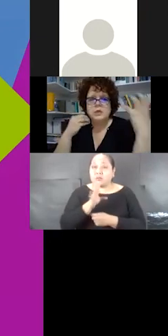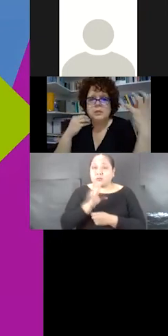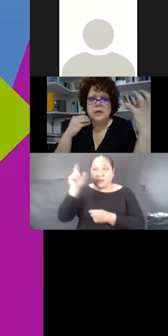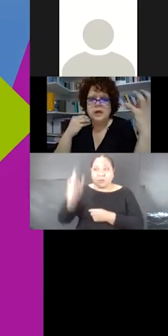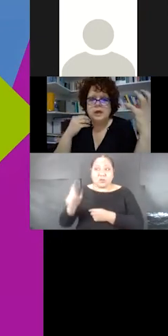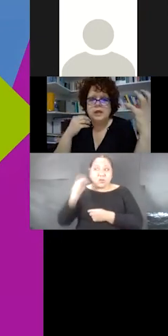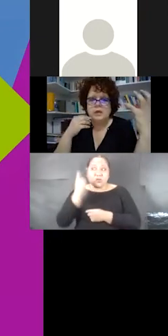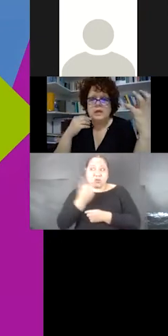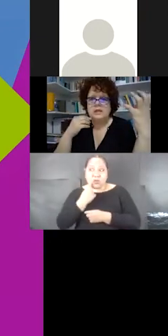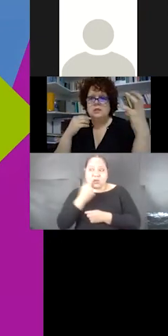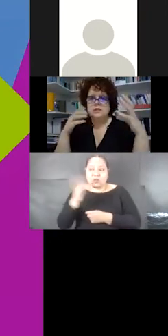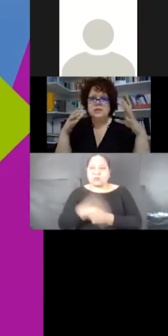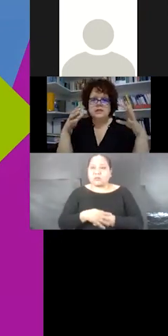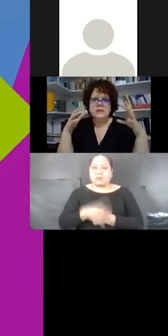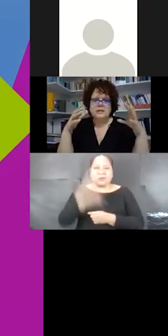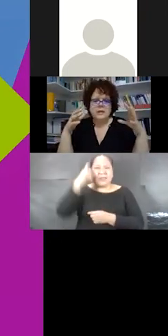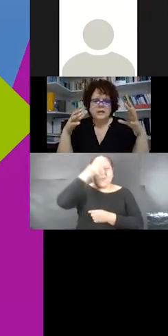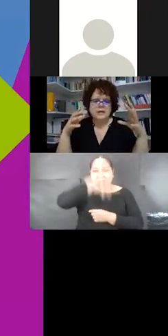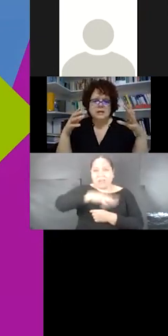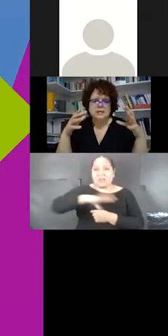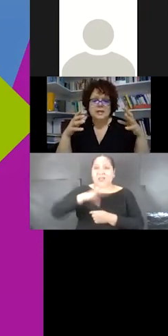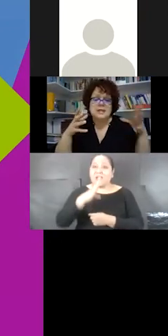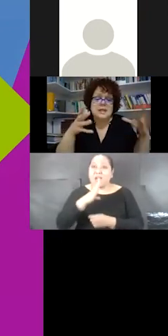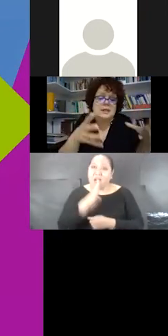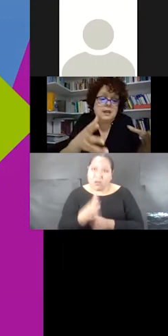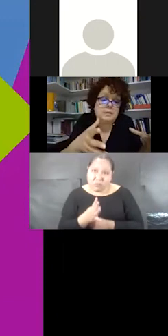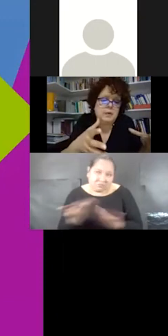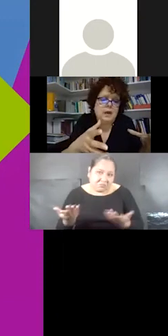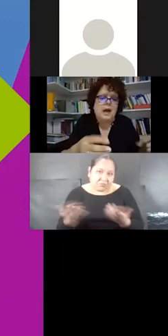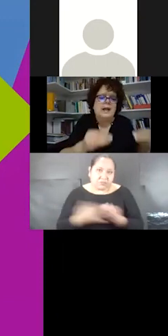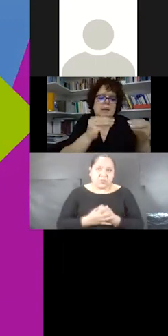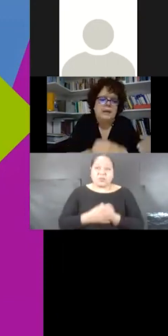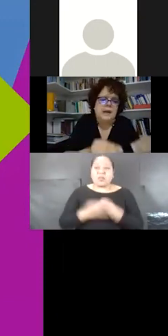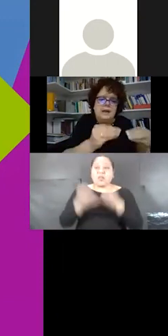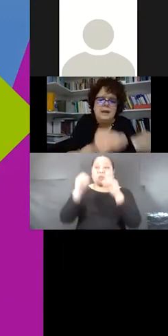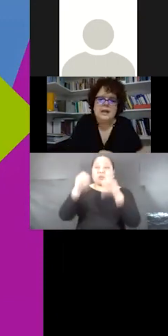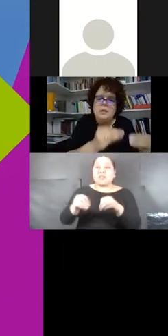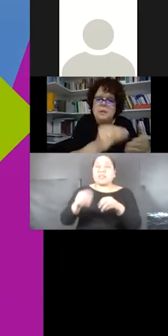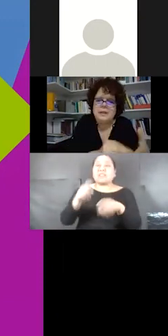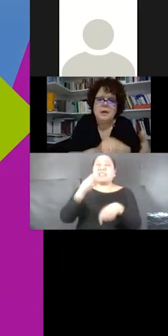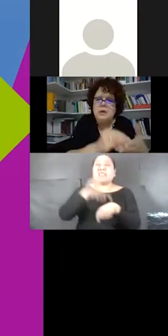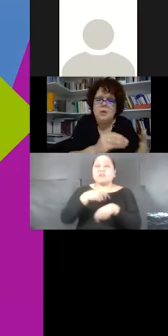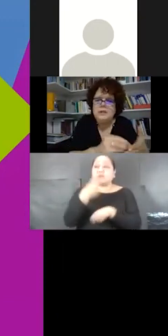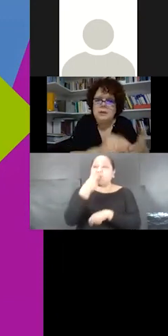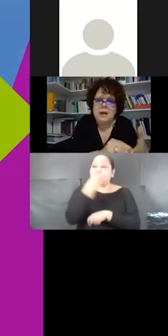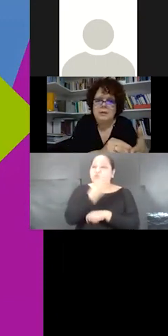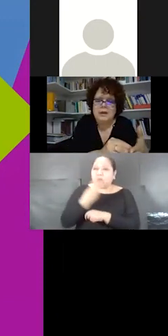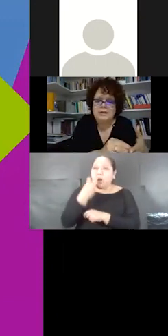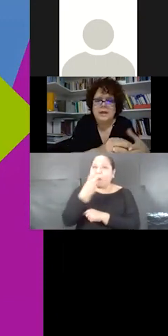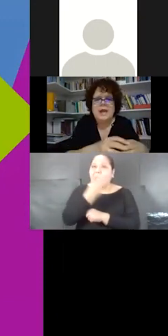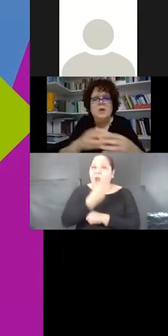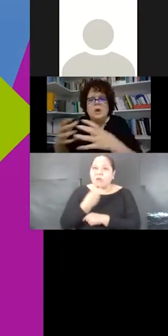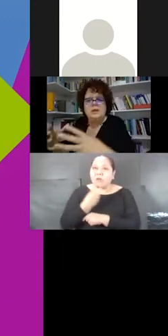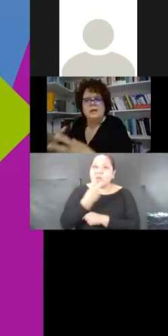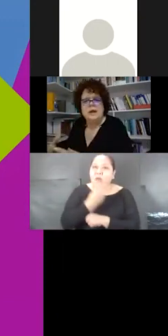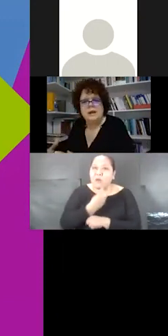muy complicado el que oralice. Entonces, se destina tiempo a que el niño aprenda unas cuantas palabras